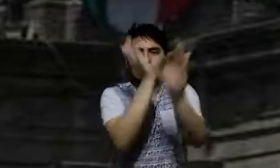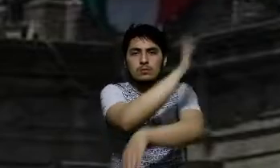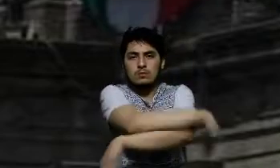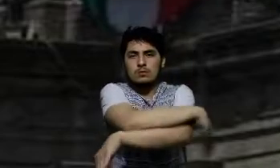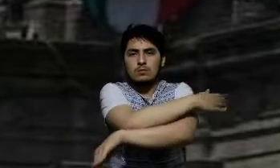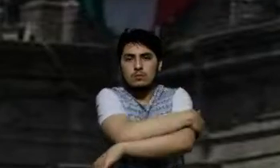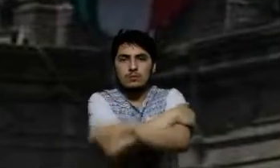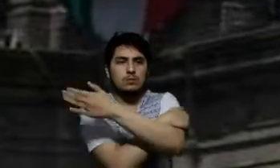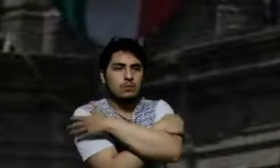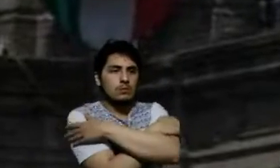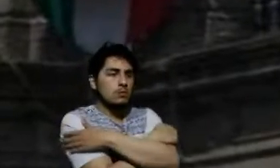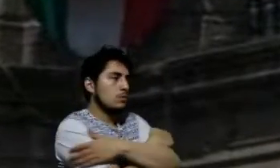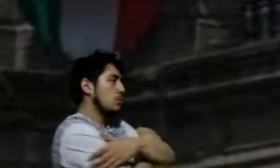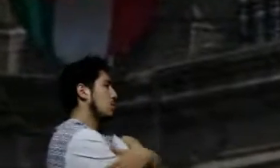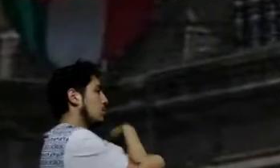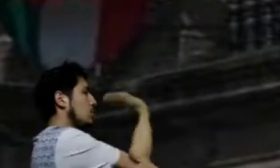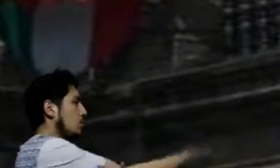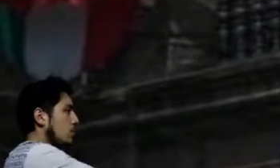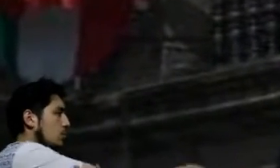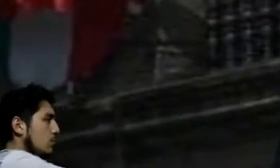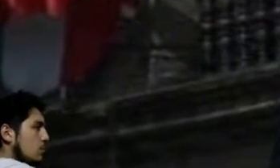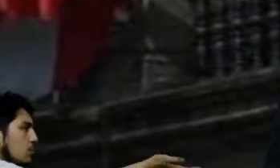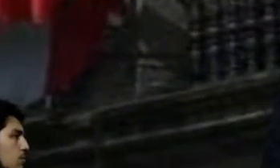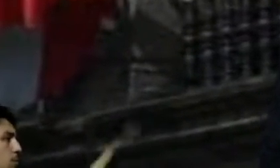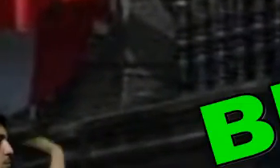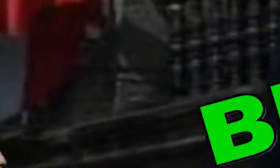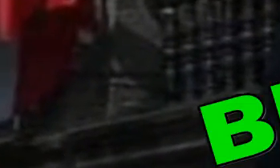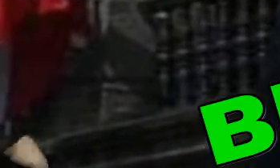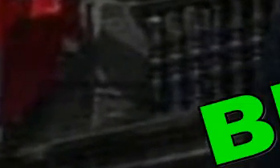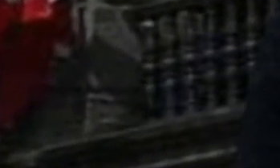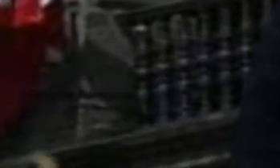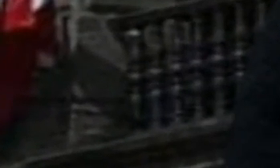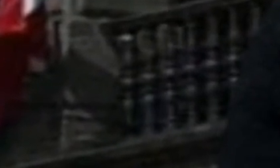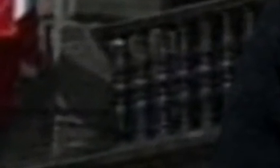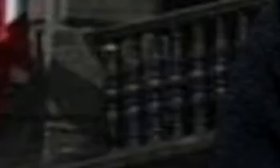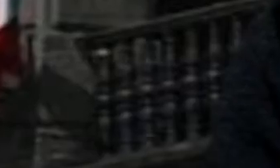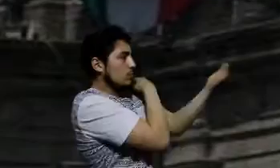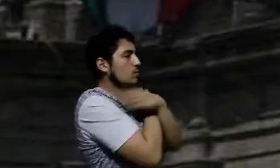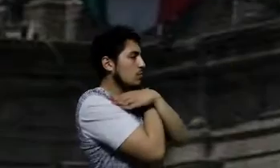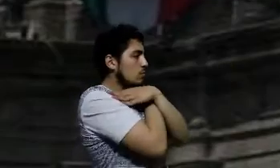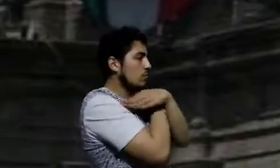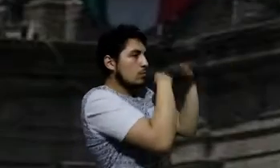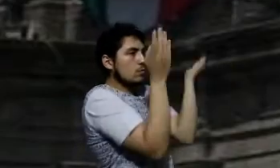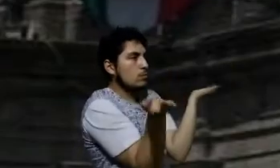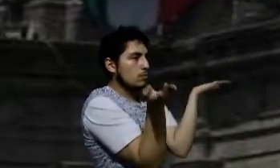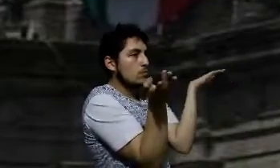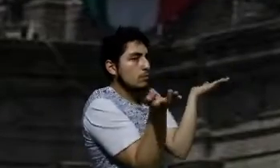la atención. Gracias, señora Chula. Que Dios lo bendiga a